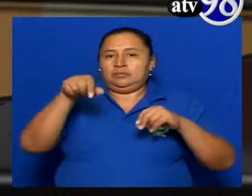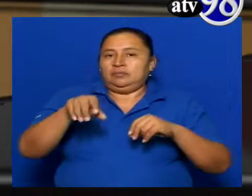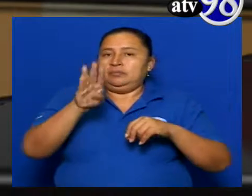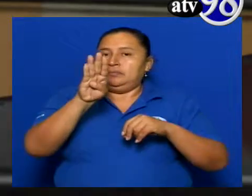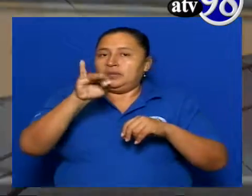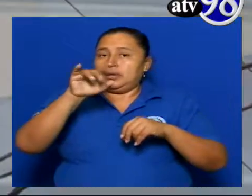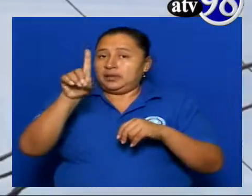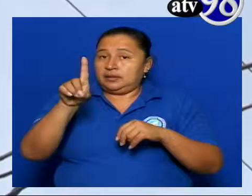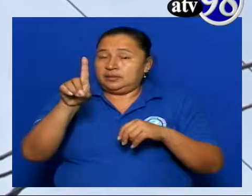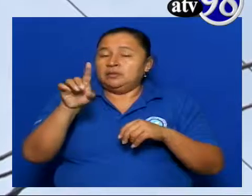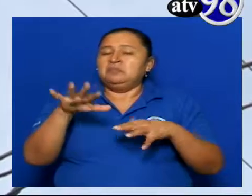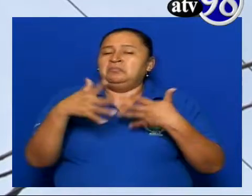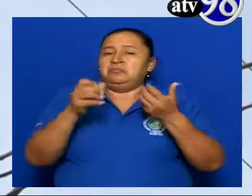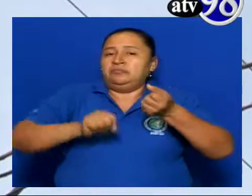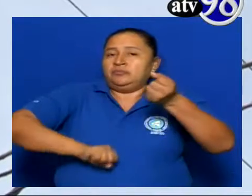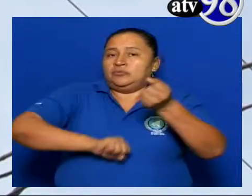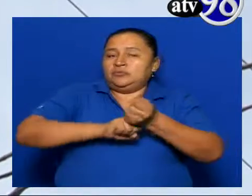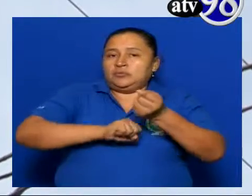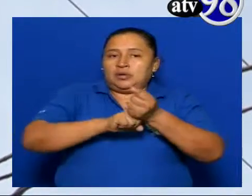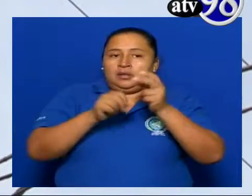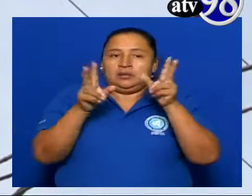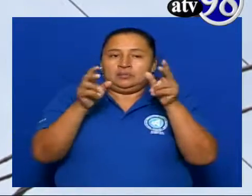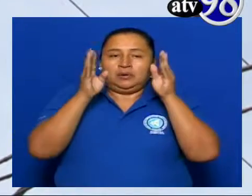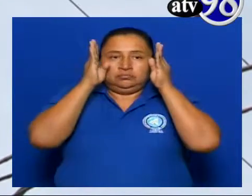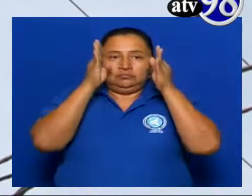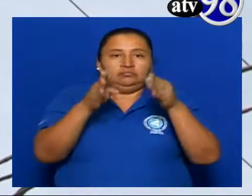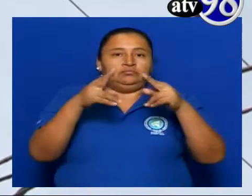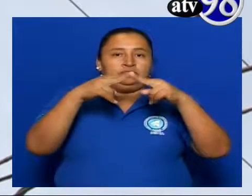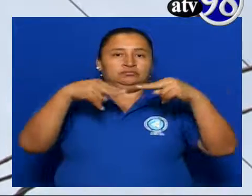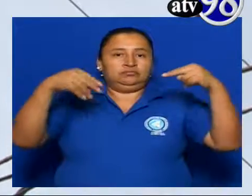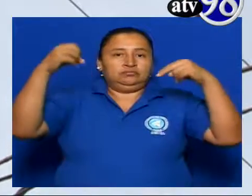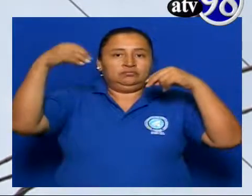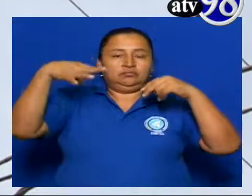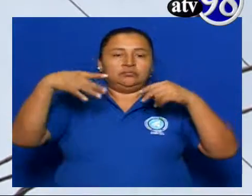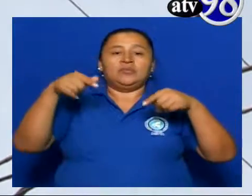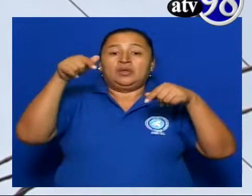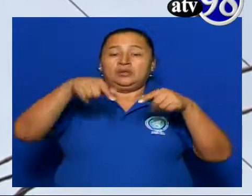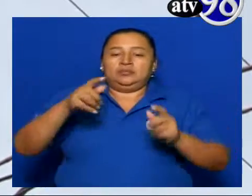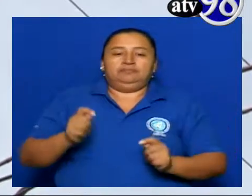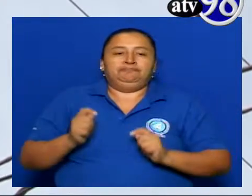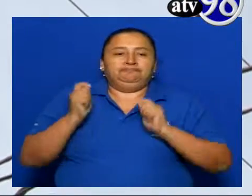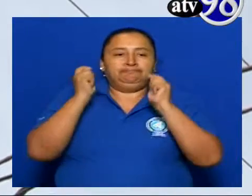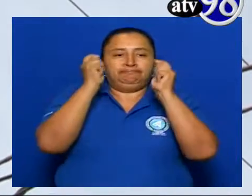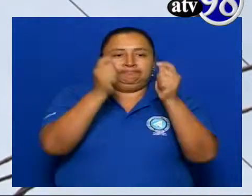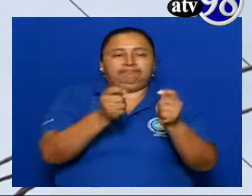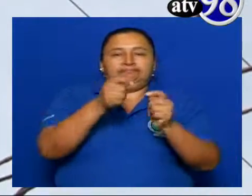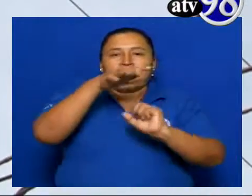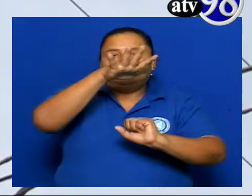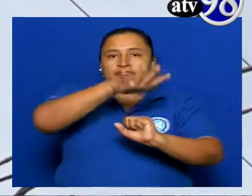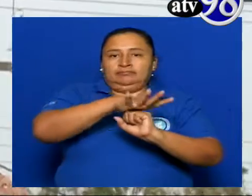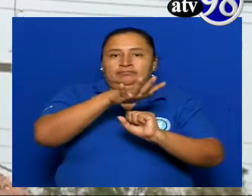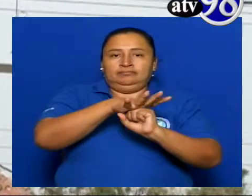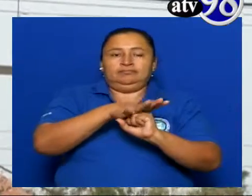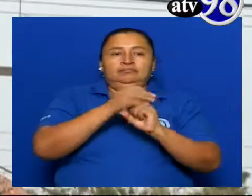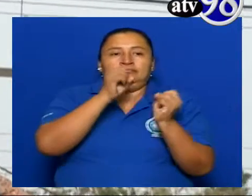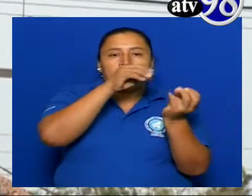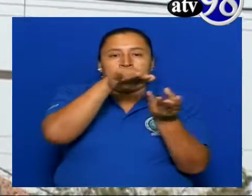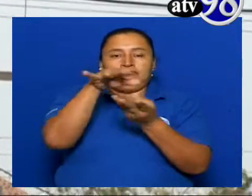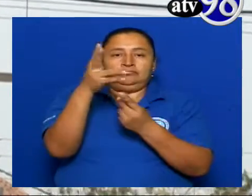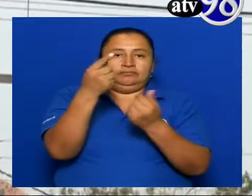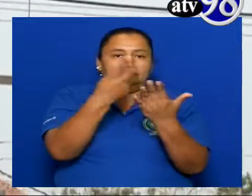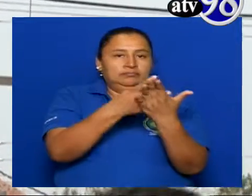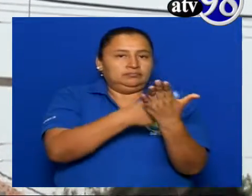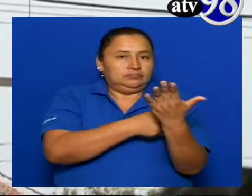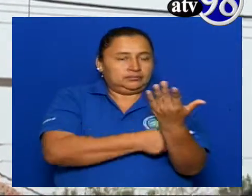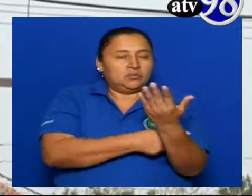Desarrollo BID para fortalecer el sector eléctrico en nuestro país fue remitido este martes a la Comisión de Producción, Economía y